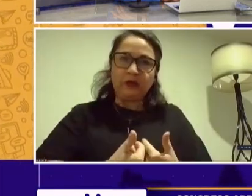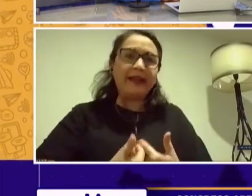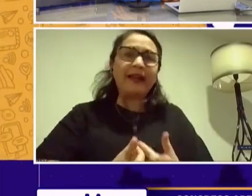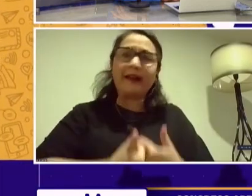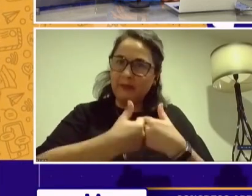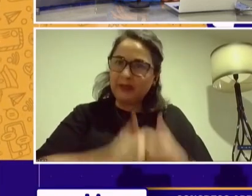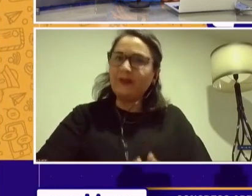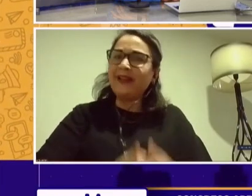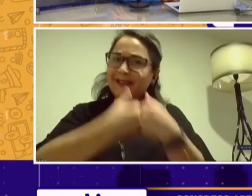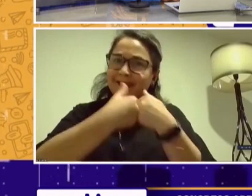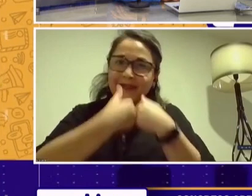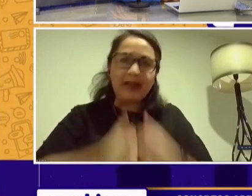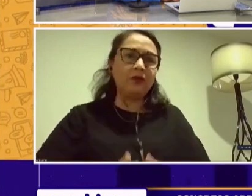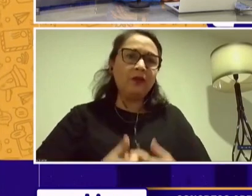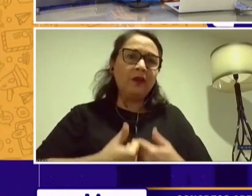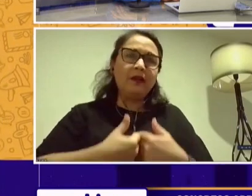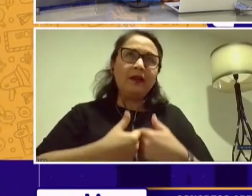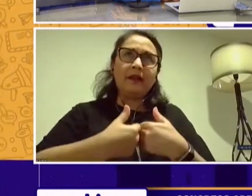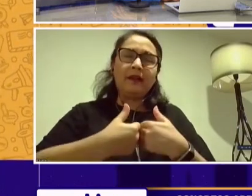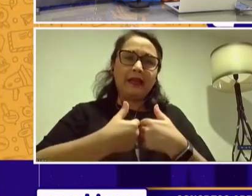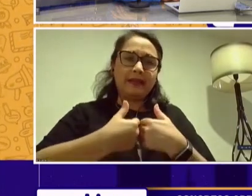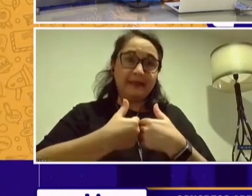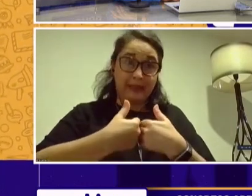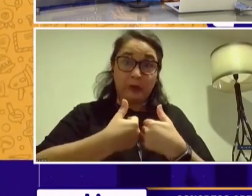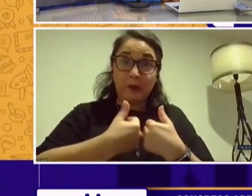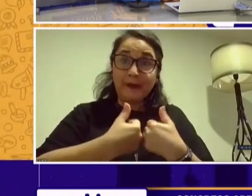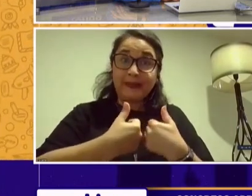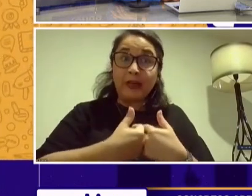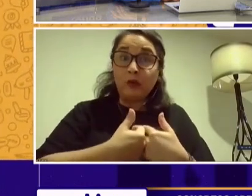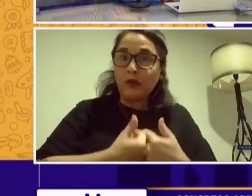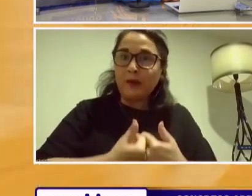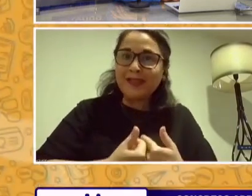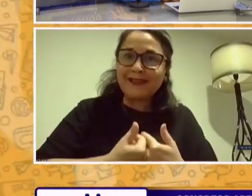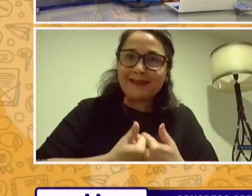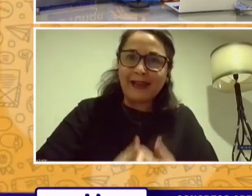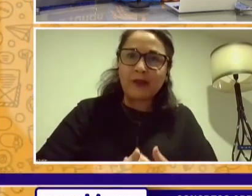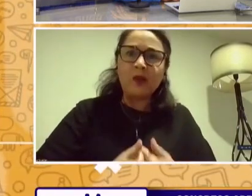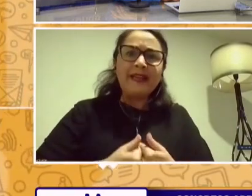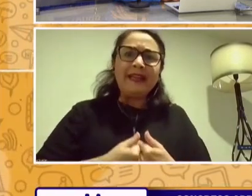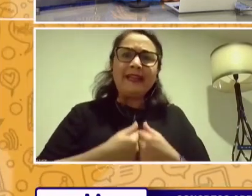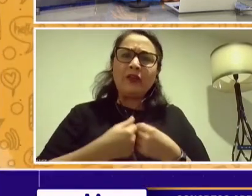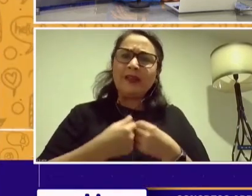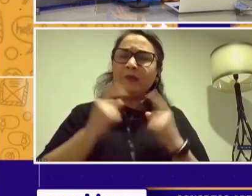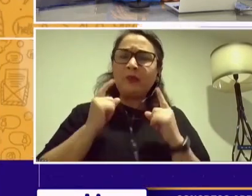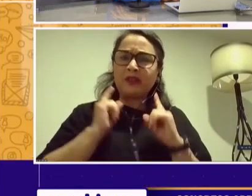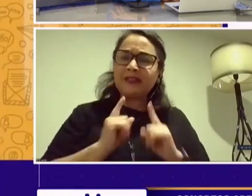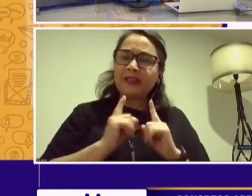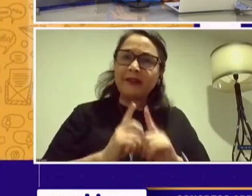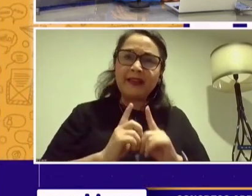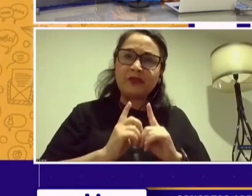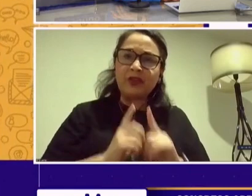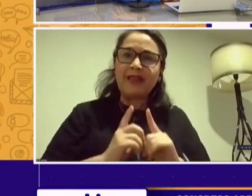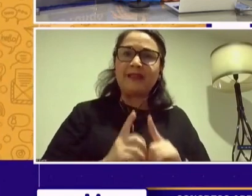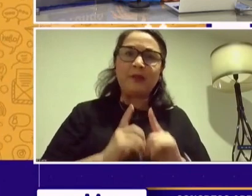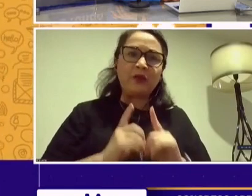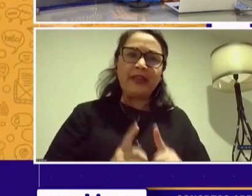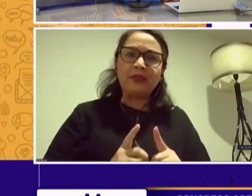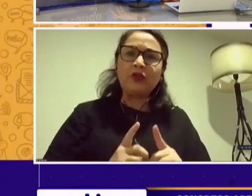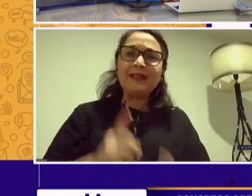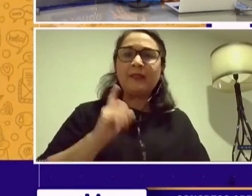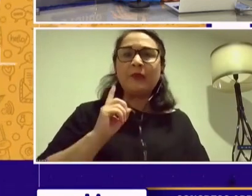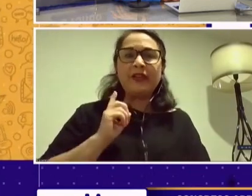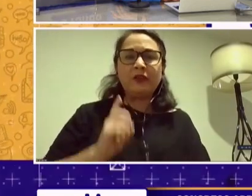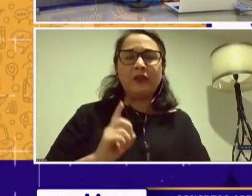peligroso. Era realmente un atentado si se aprobaba tal como fue presentado. Y creo que es importante saber la historia de este